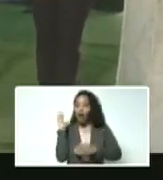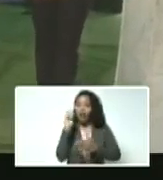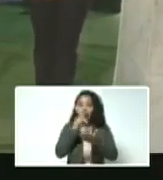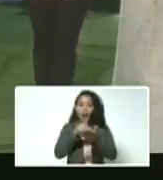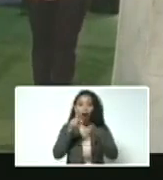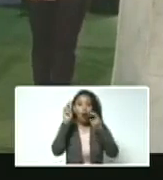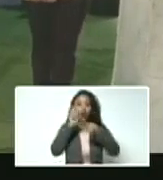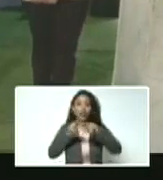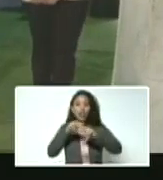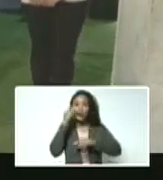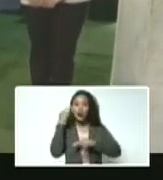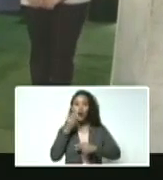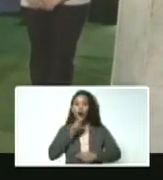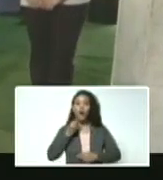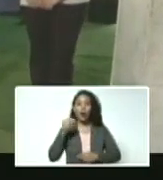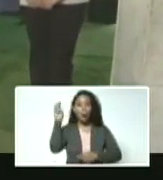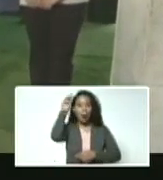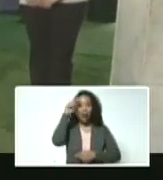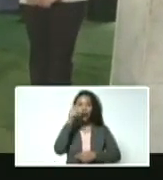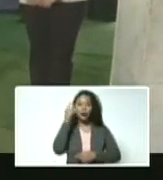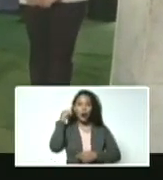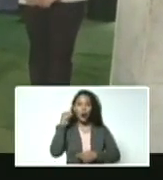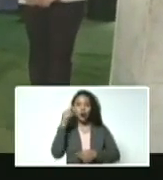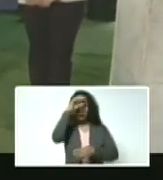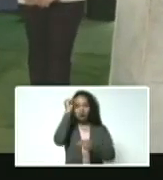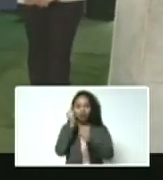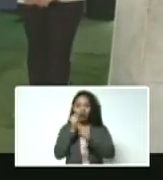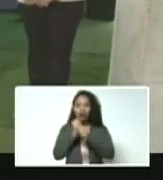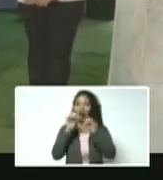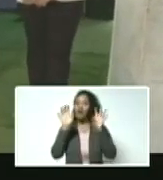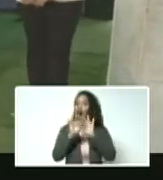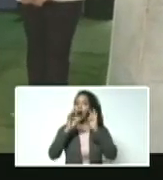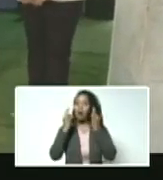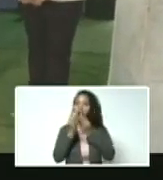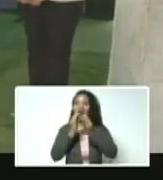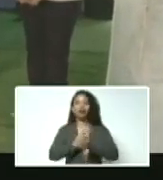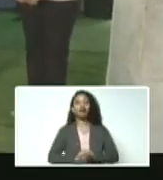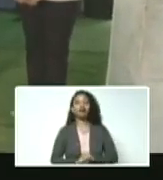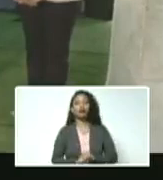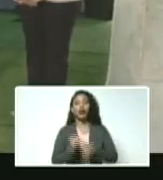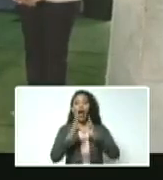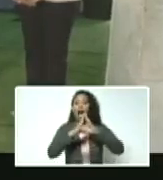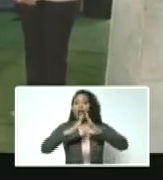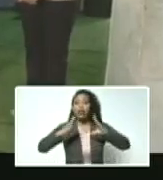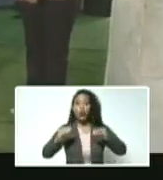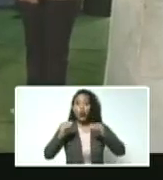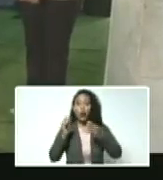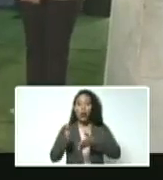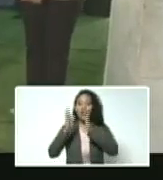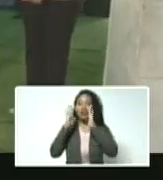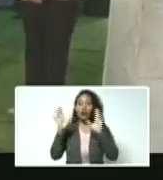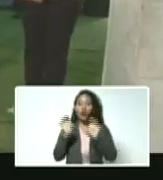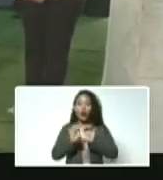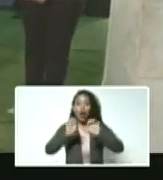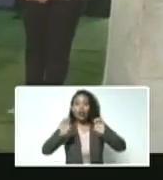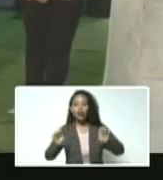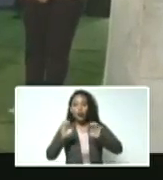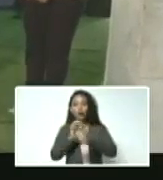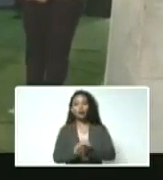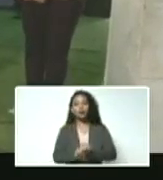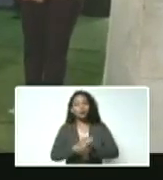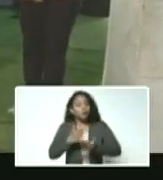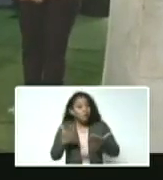niñas, niños, jóvenes, maestros, maestras, trabajadores, familia, a todos los establecimientos educativos, y que